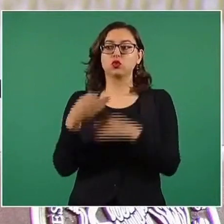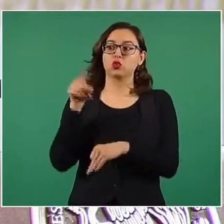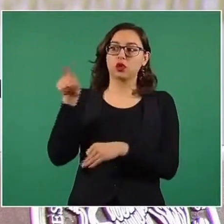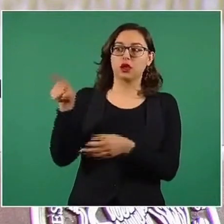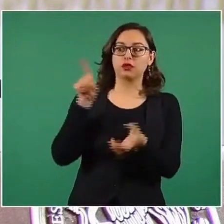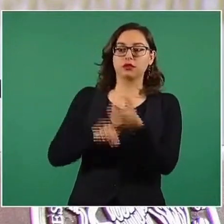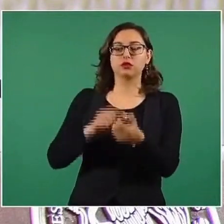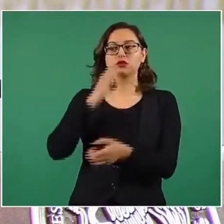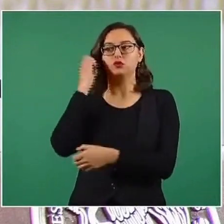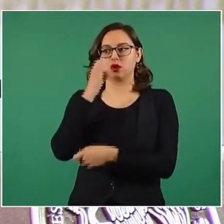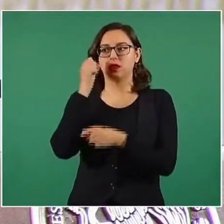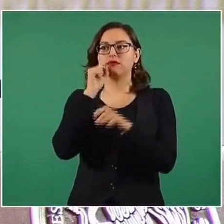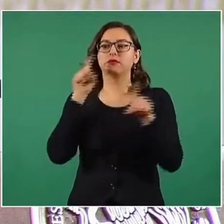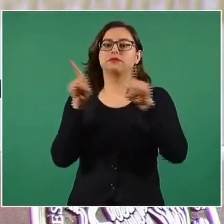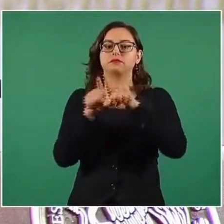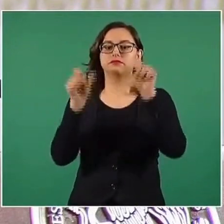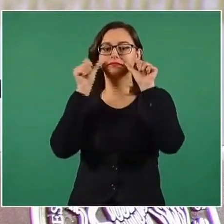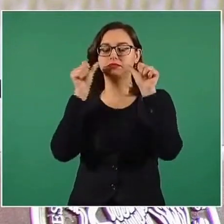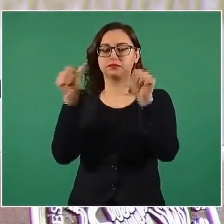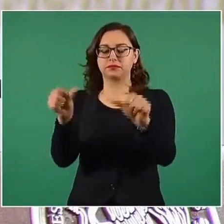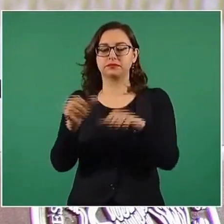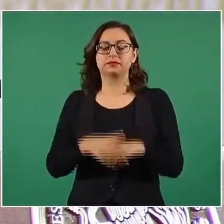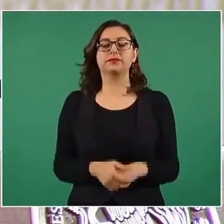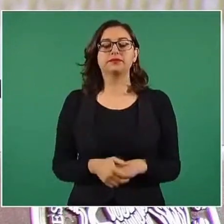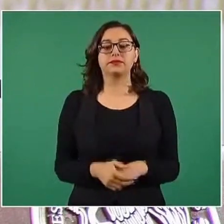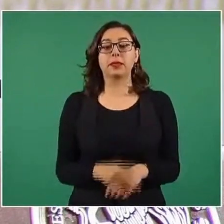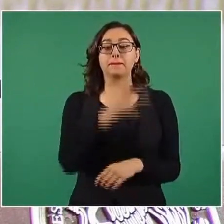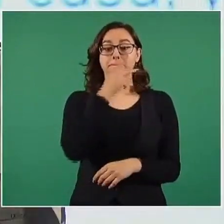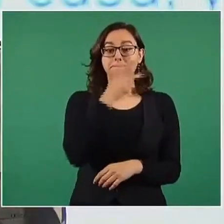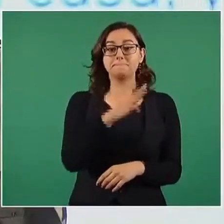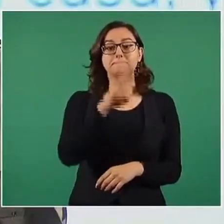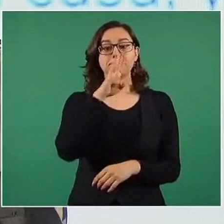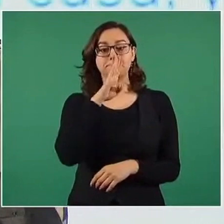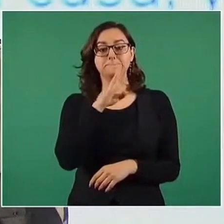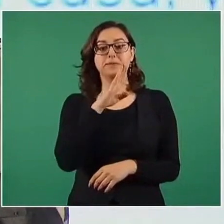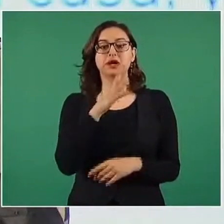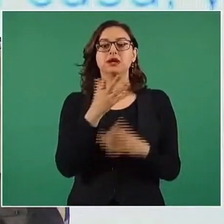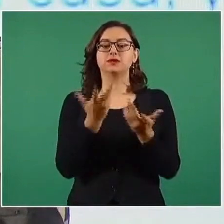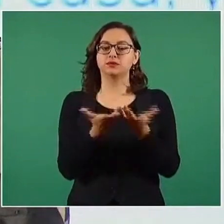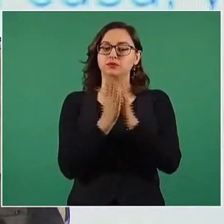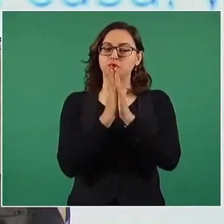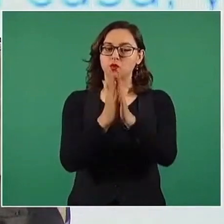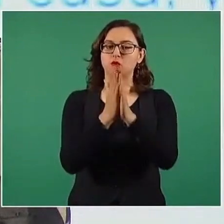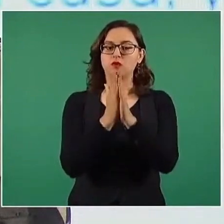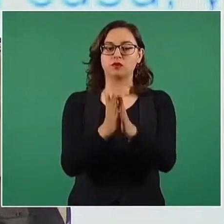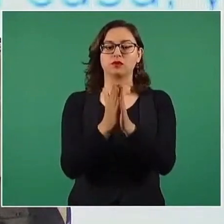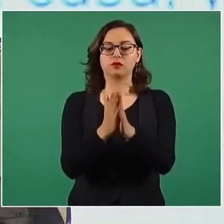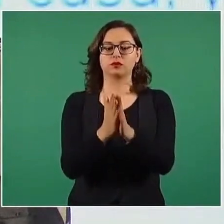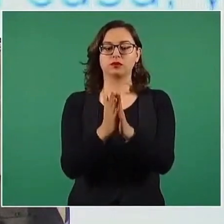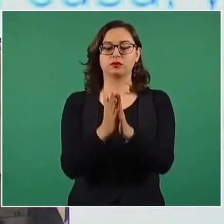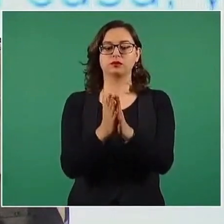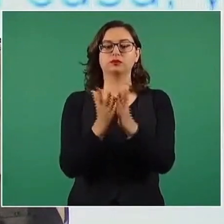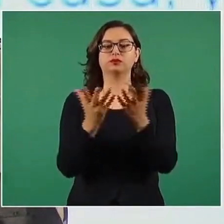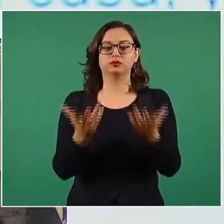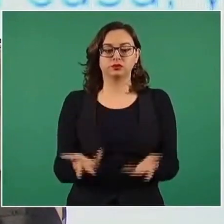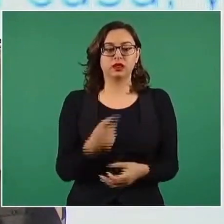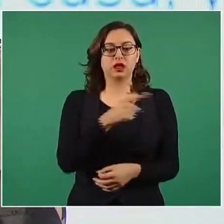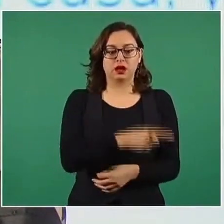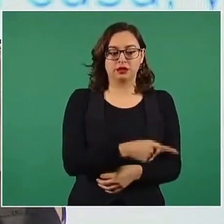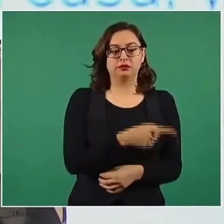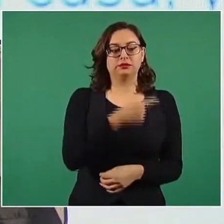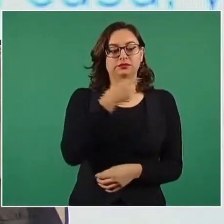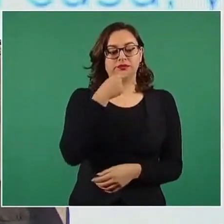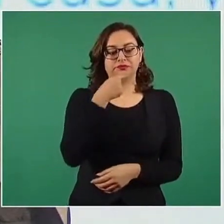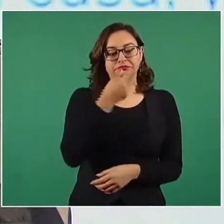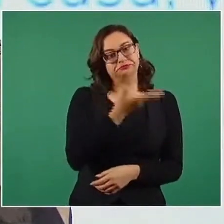la institución. Al mismo tiempo también se les pide a los padres de familia que nos hagan favor de precisamente enviarlos con cubreboca